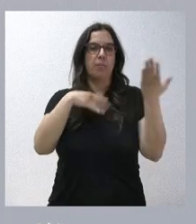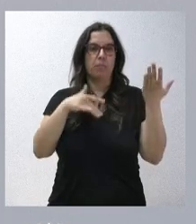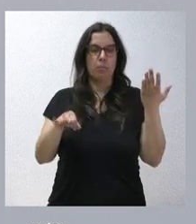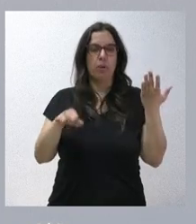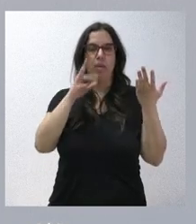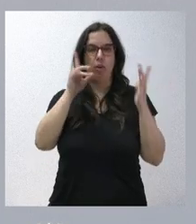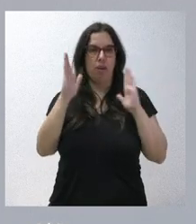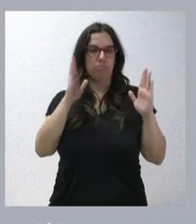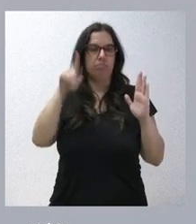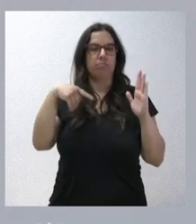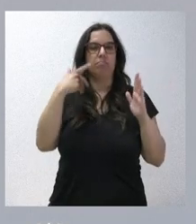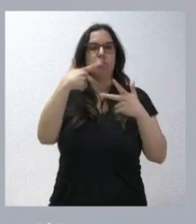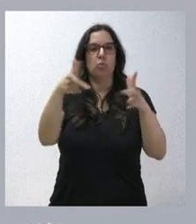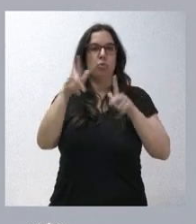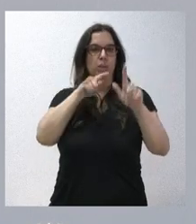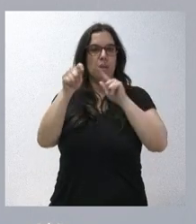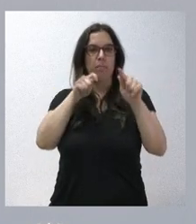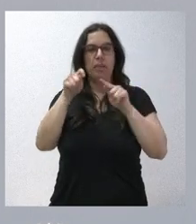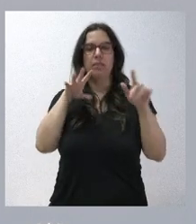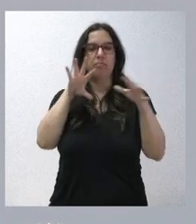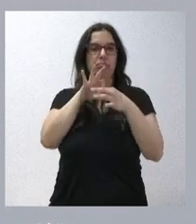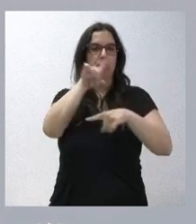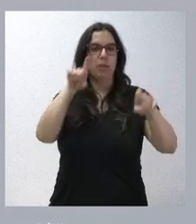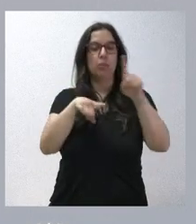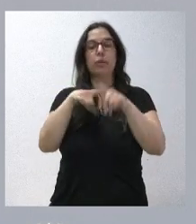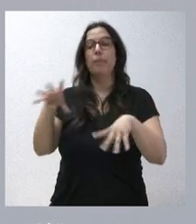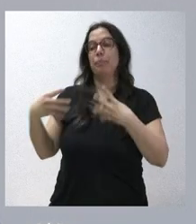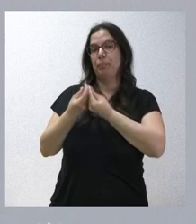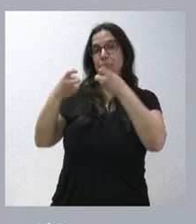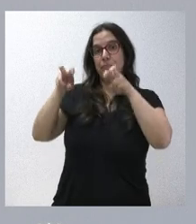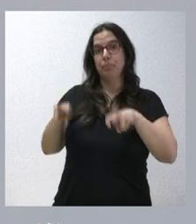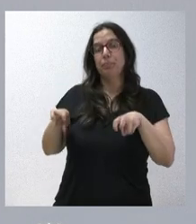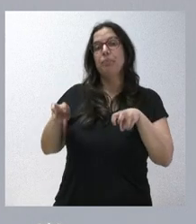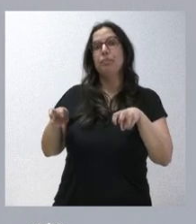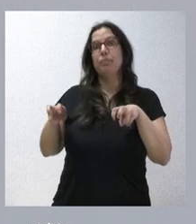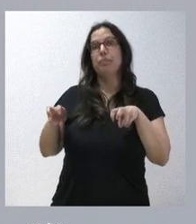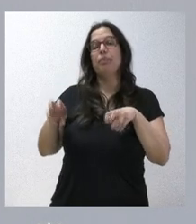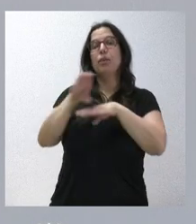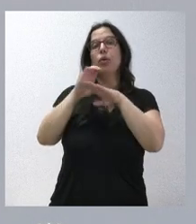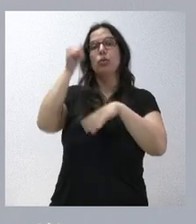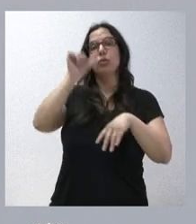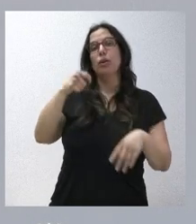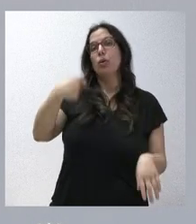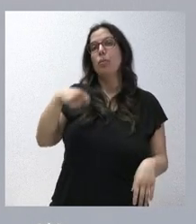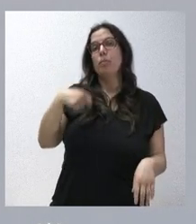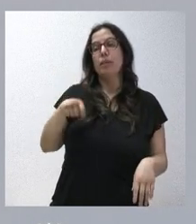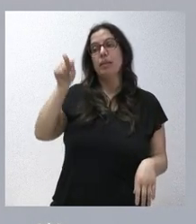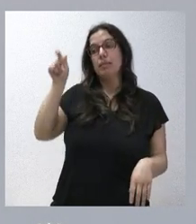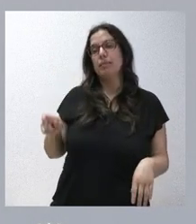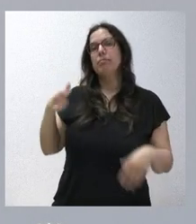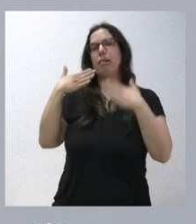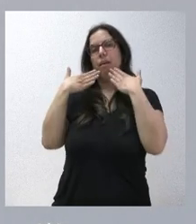la rueda de prensa para las preguntas que deseen formular y me acompaña el consejero de la presidencia a quien le agradezco